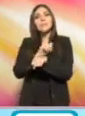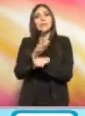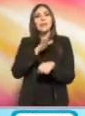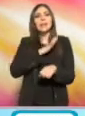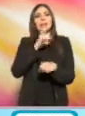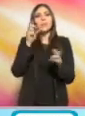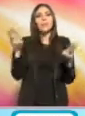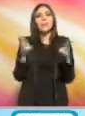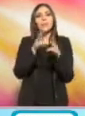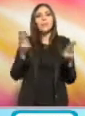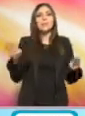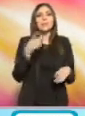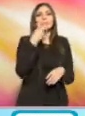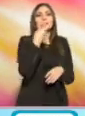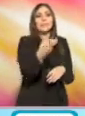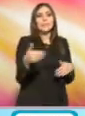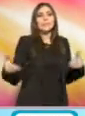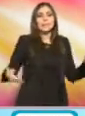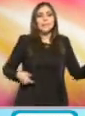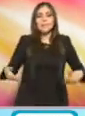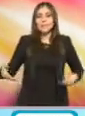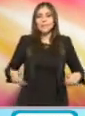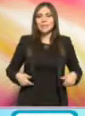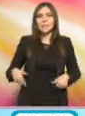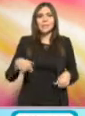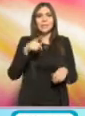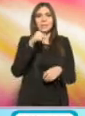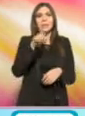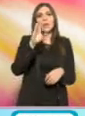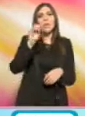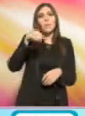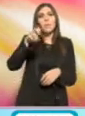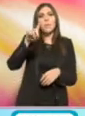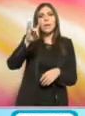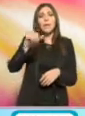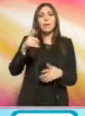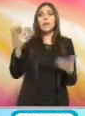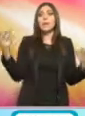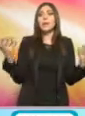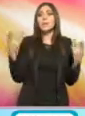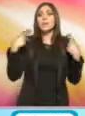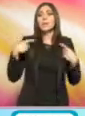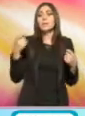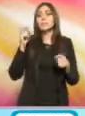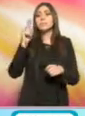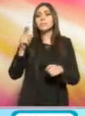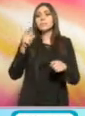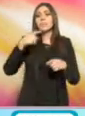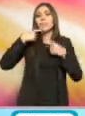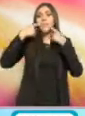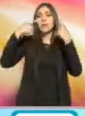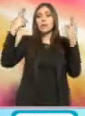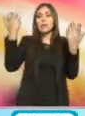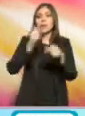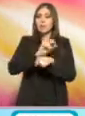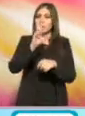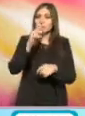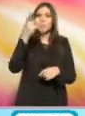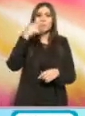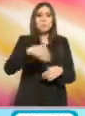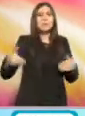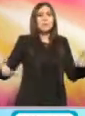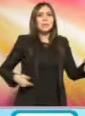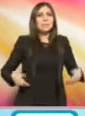Sí. en esta pequeña comedia musical. Es una comedia que no están produciendo los grandes Claro. de aquí. Sí, el teatro está